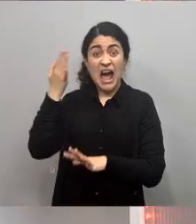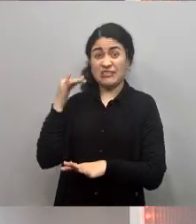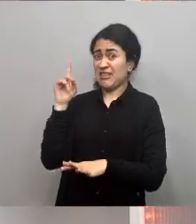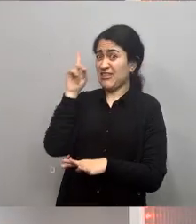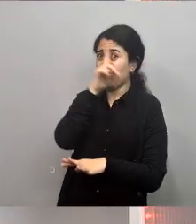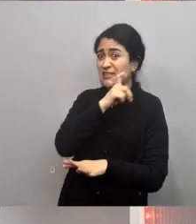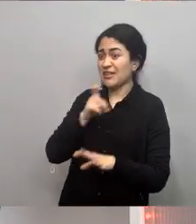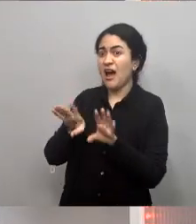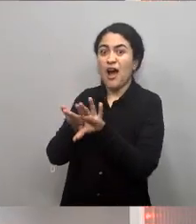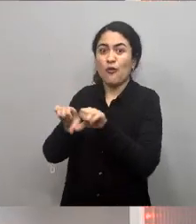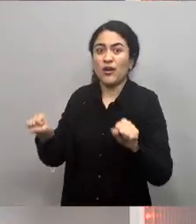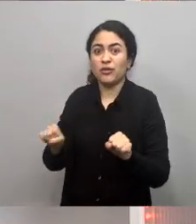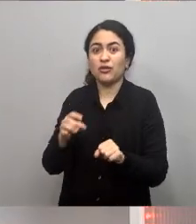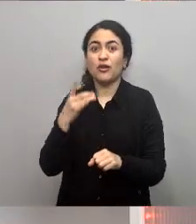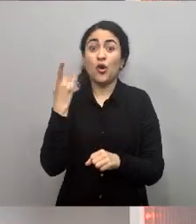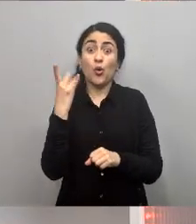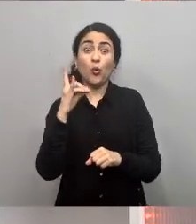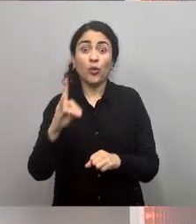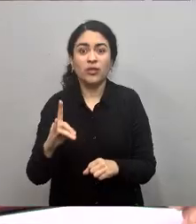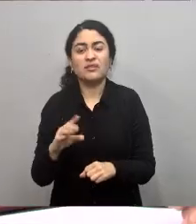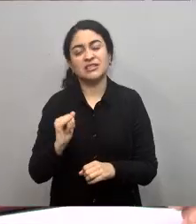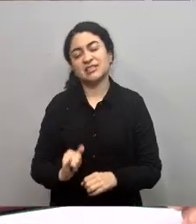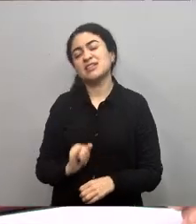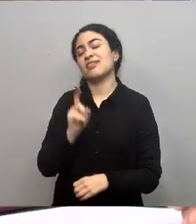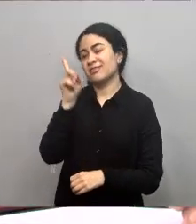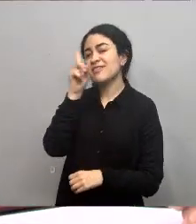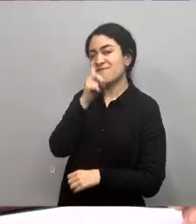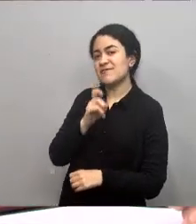o con algunos personeros de la UDI. Sí, costó